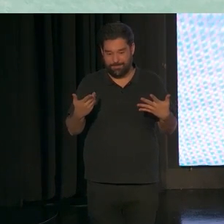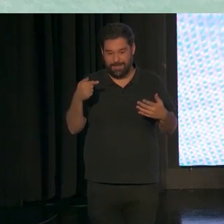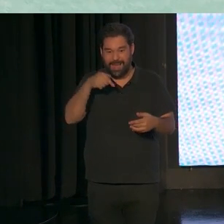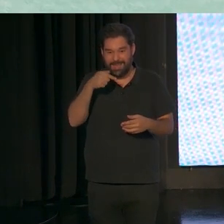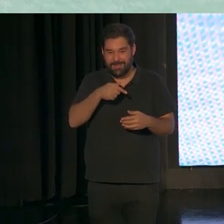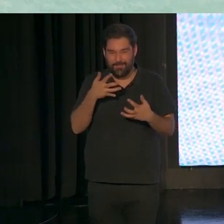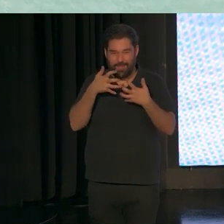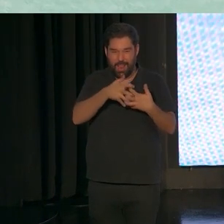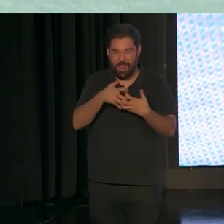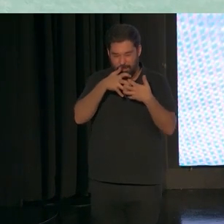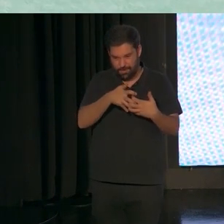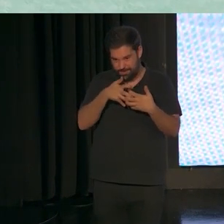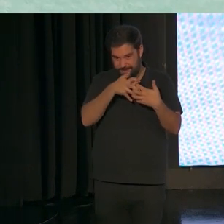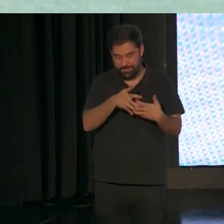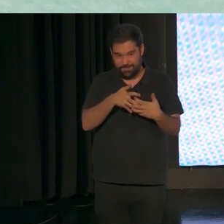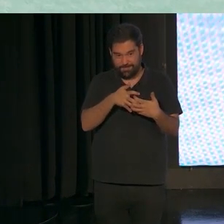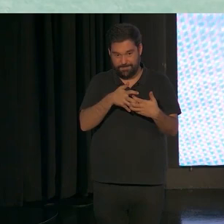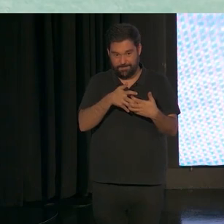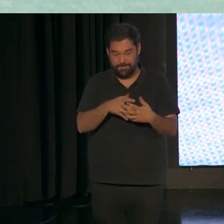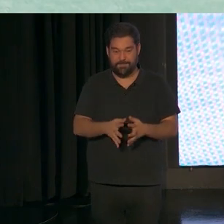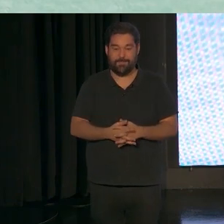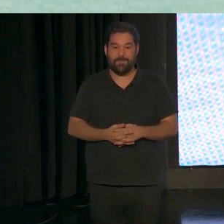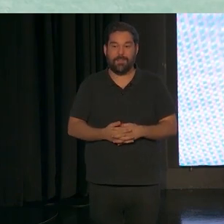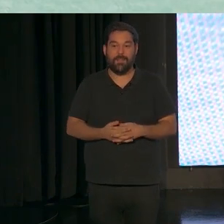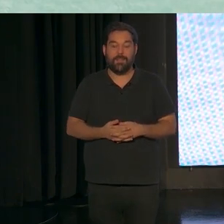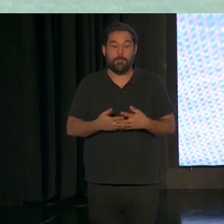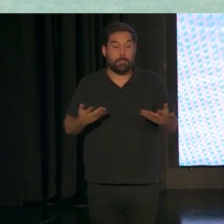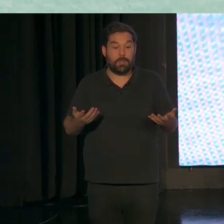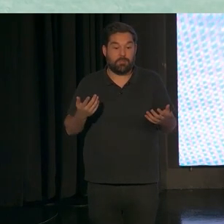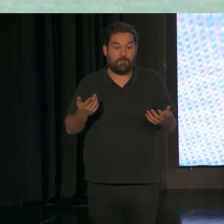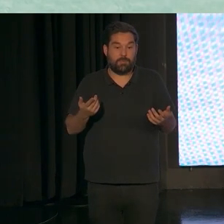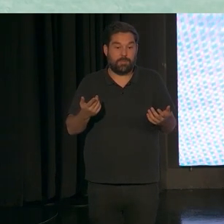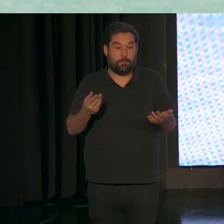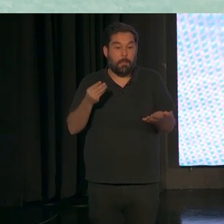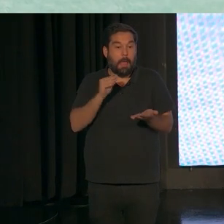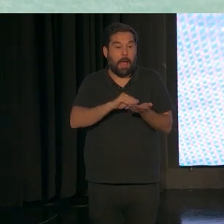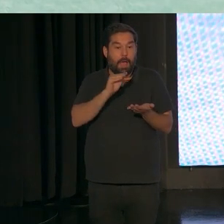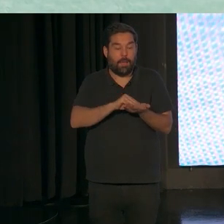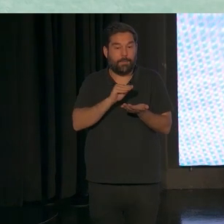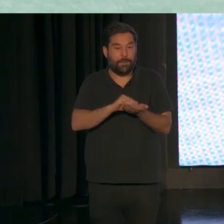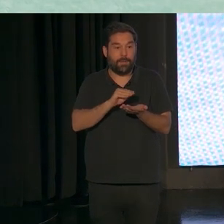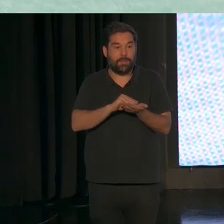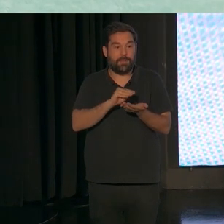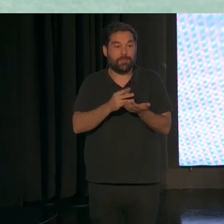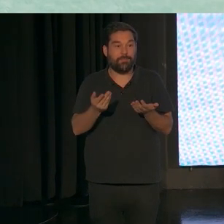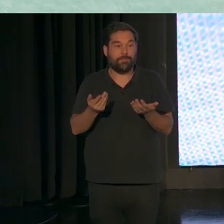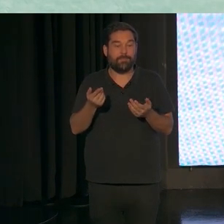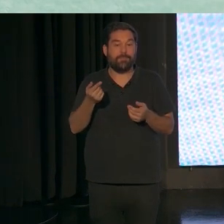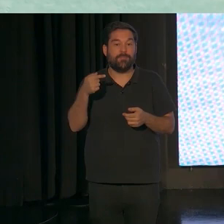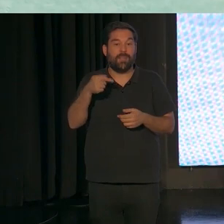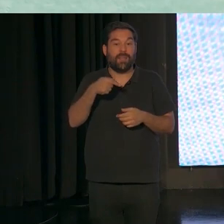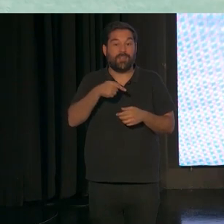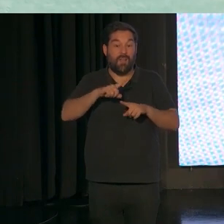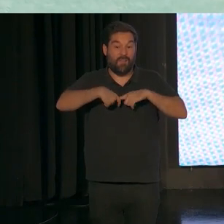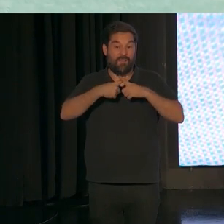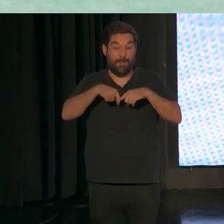hay que acompañar pues esto es lo que en muchas ocasiones es lo que con lo que se mueven